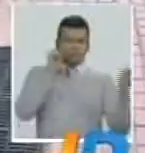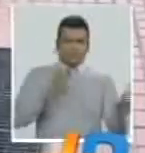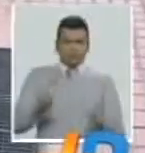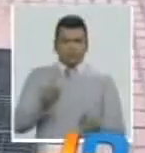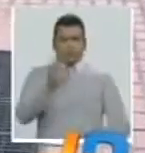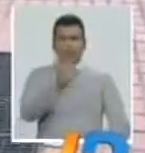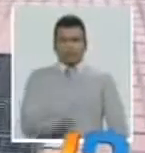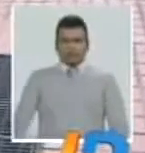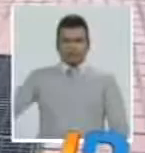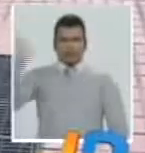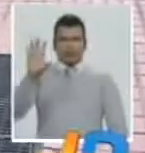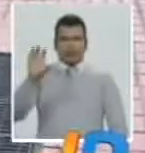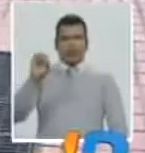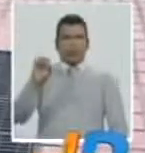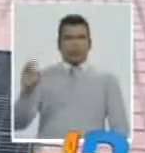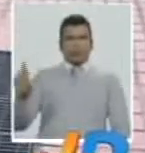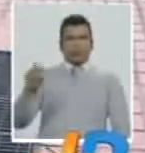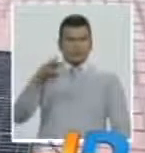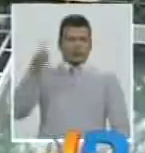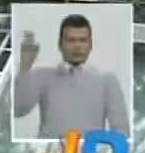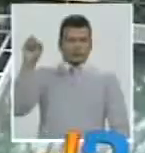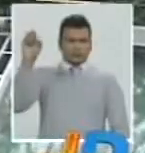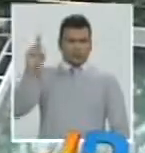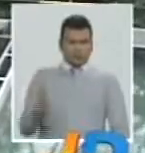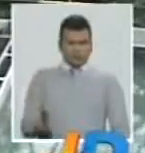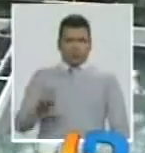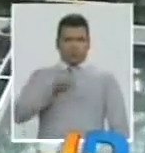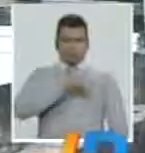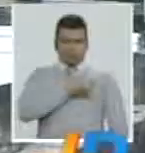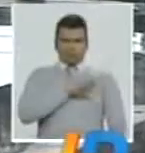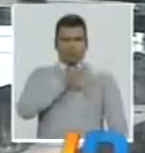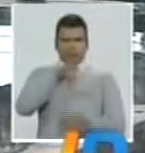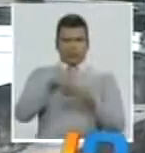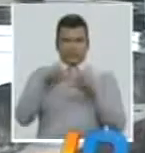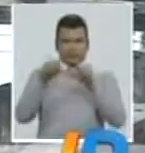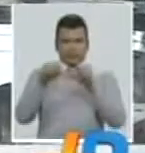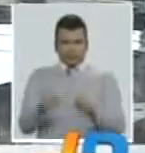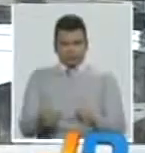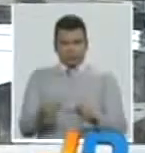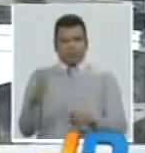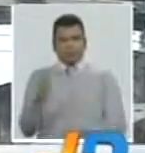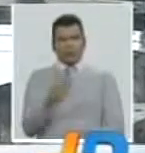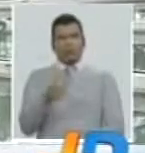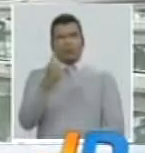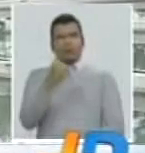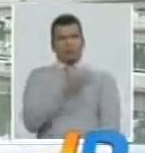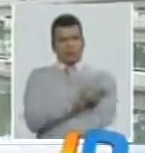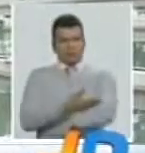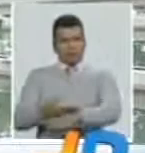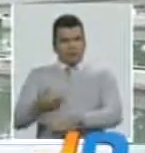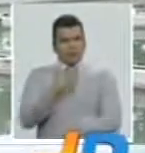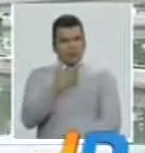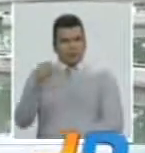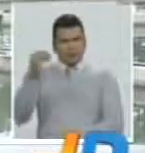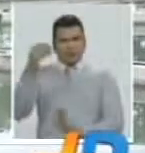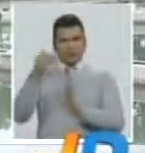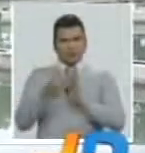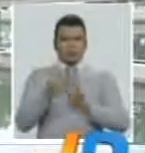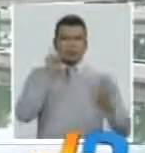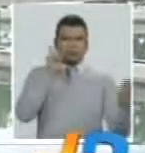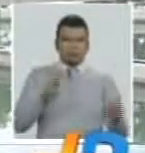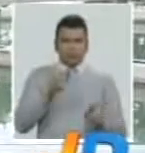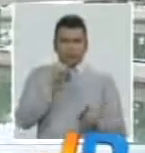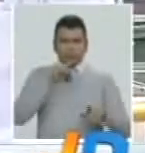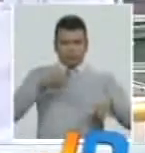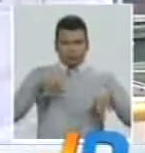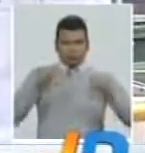caleños que habitan en sectores del oriente, norte y sur de la capital vallecaucana, lo que equivale a decir que más de 1.100.000 personas se quedarán sin el